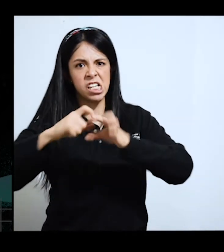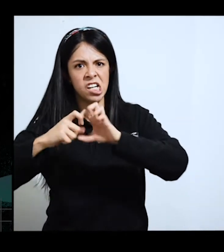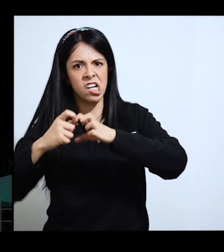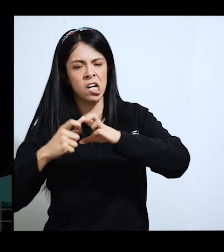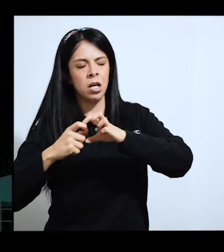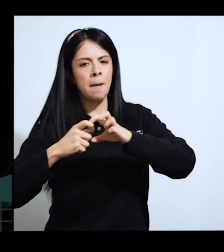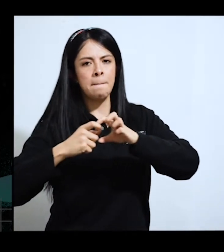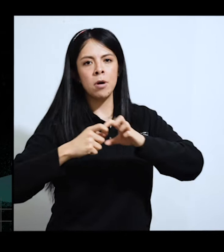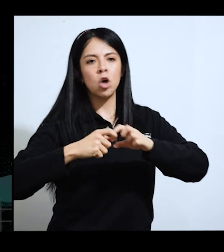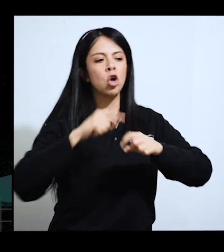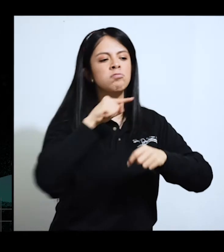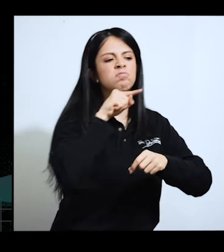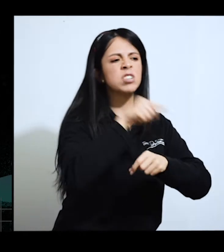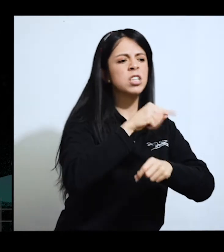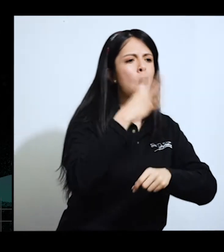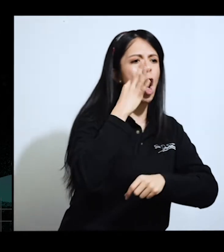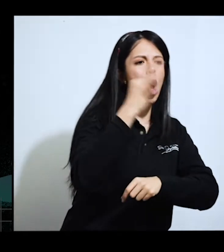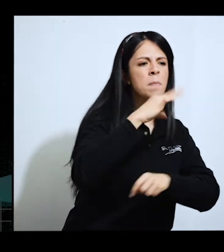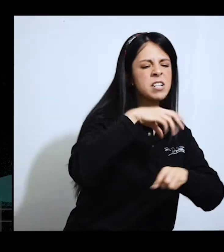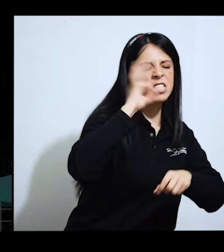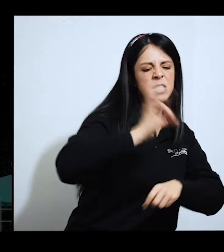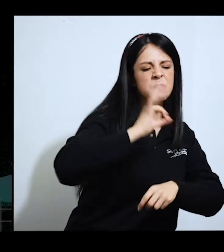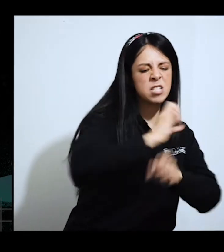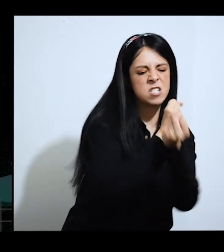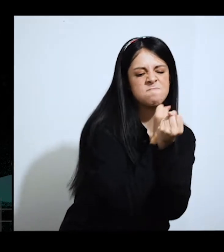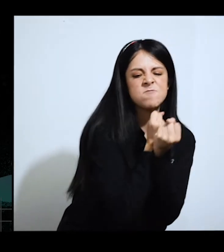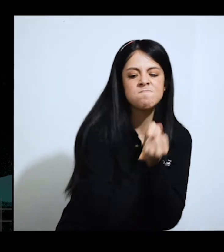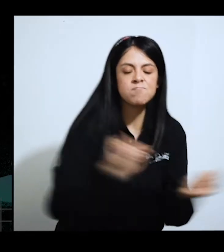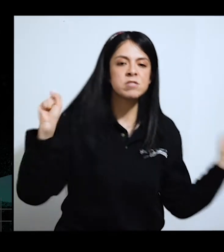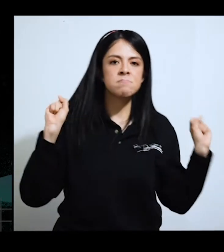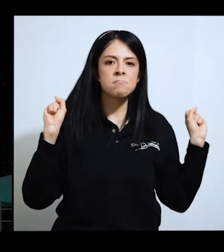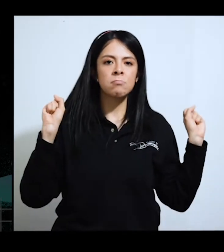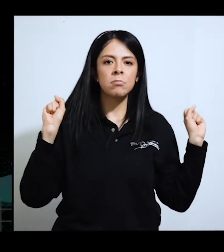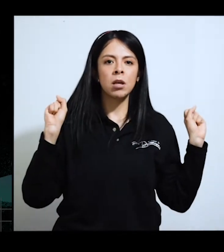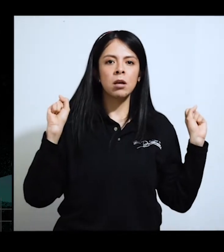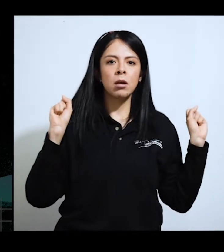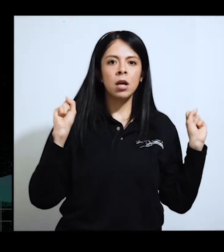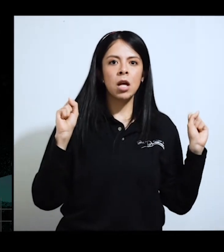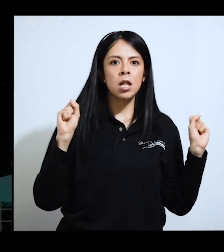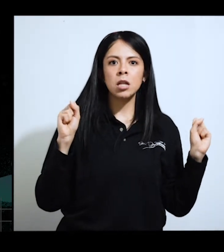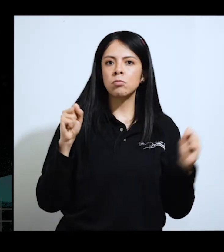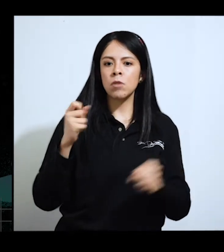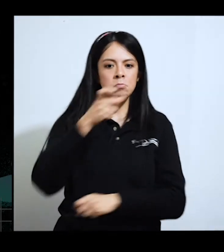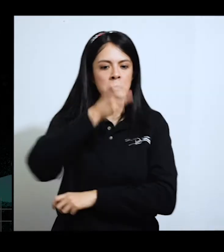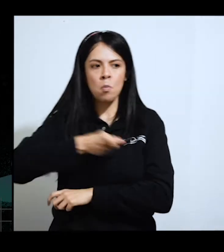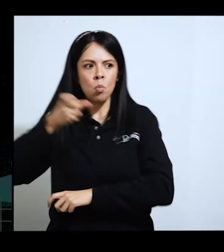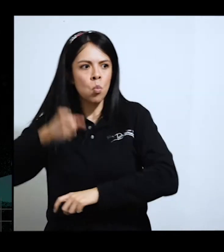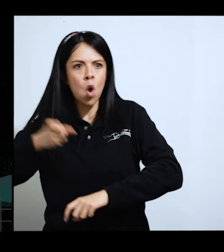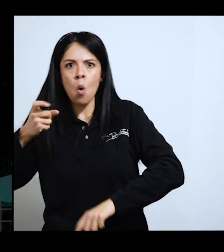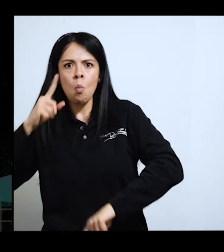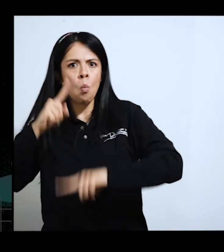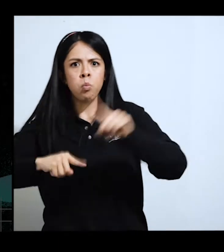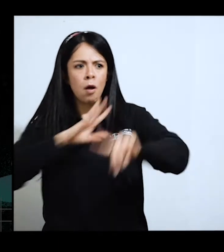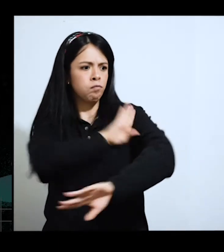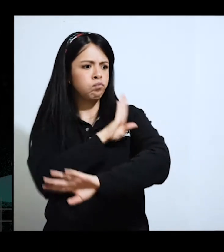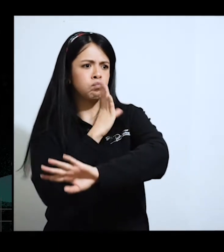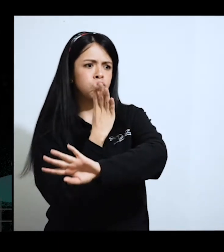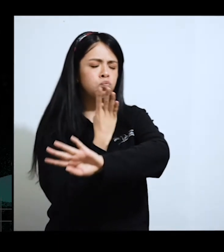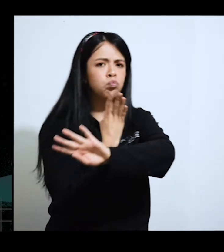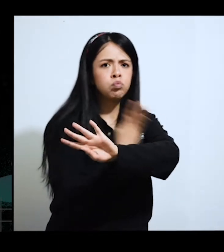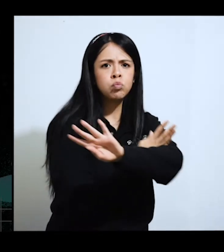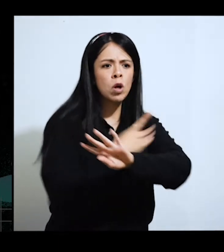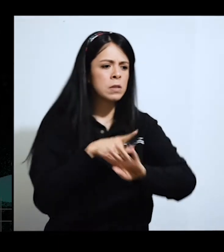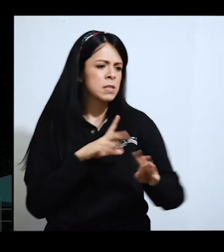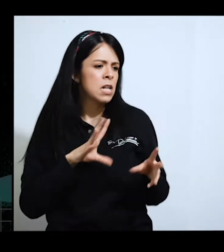con cadenas y grilletes, pero él los destrozaba y